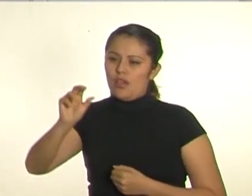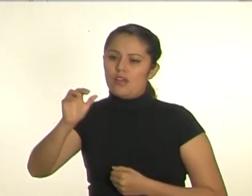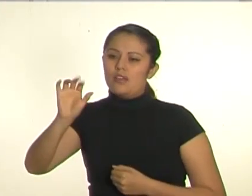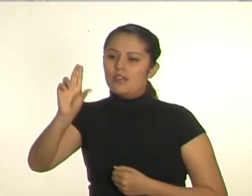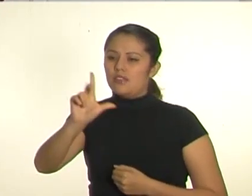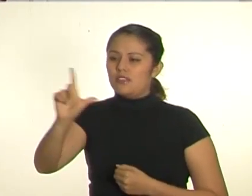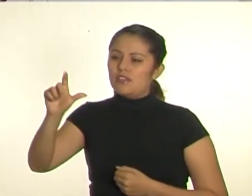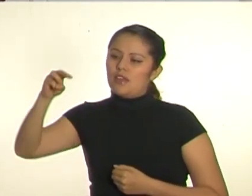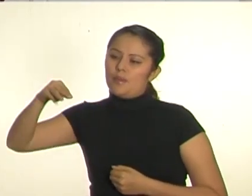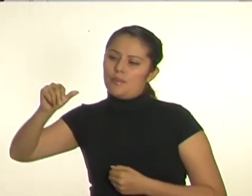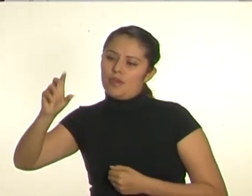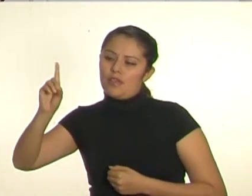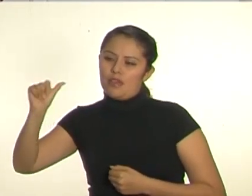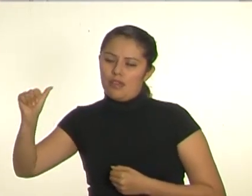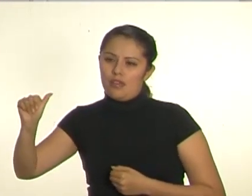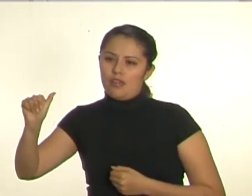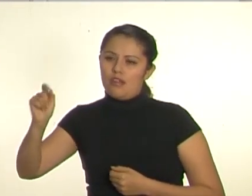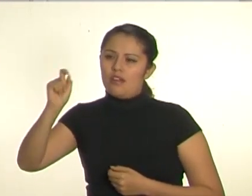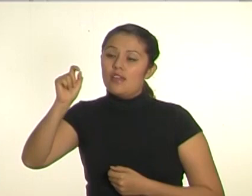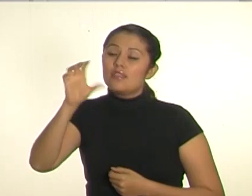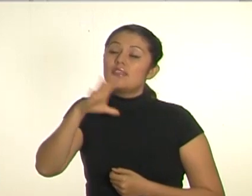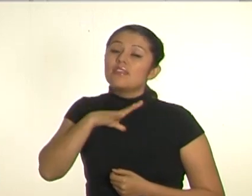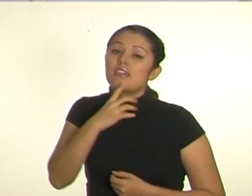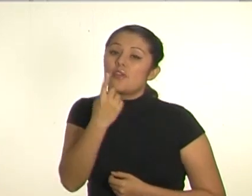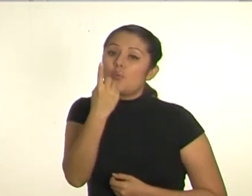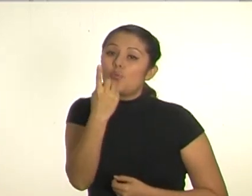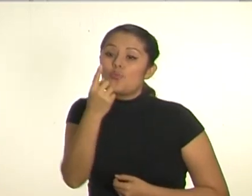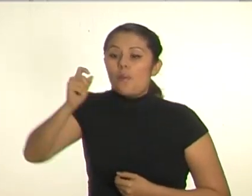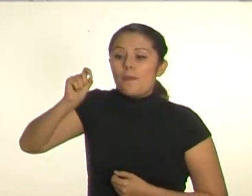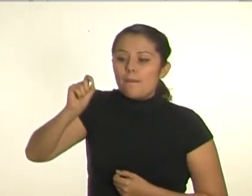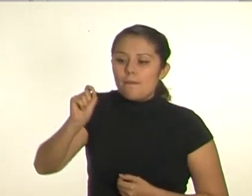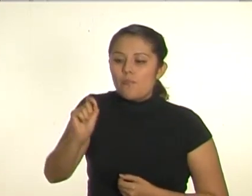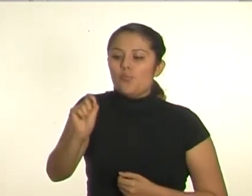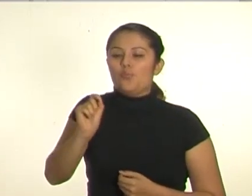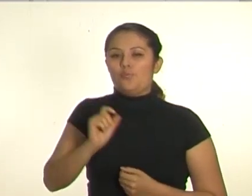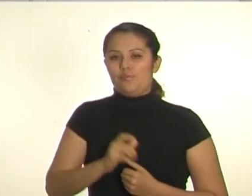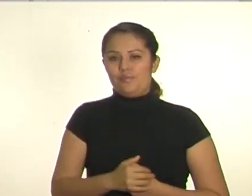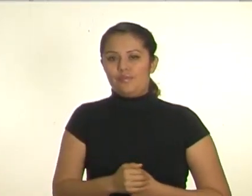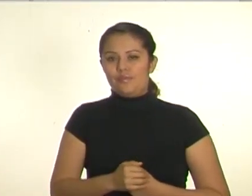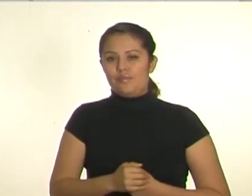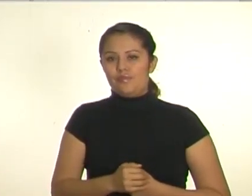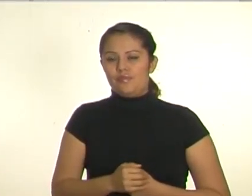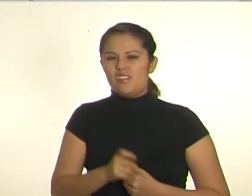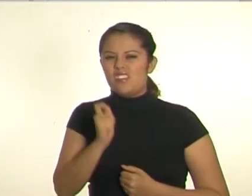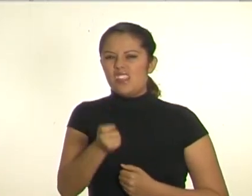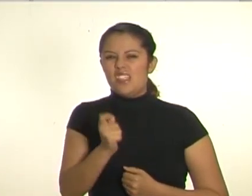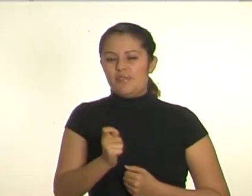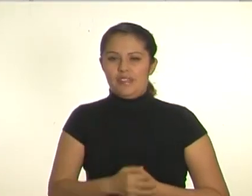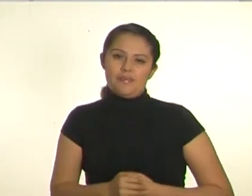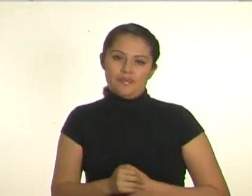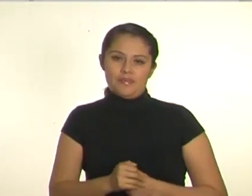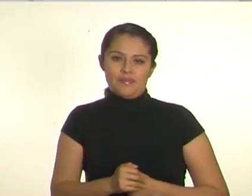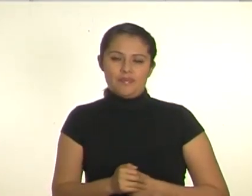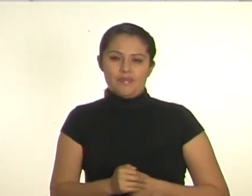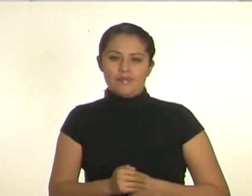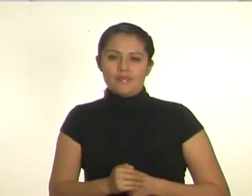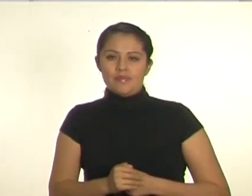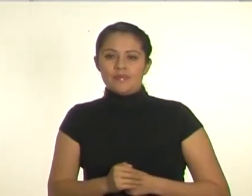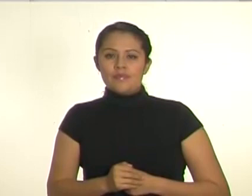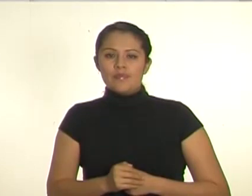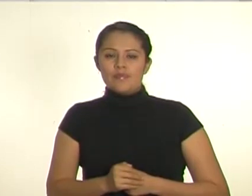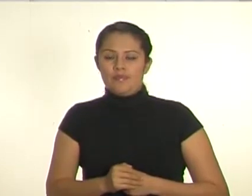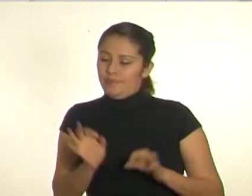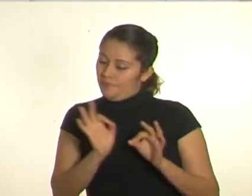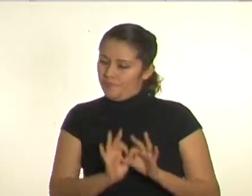cuenta, acá contamos con el punto y seguido. Debes de tener y tomar muy